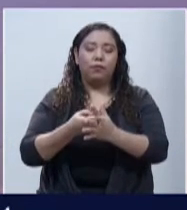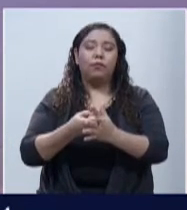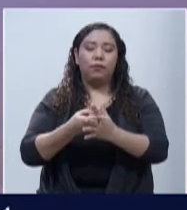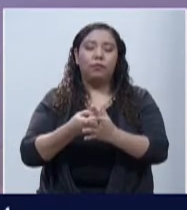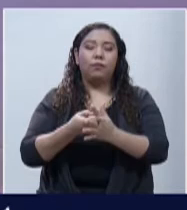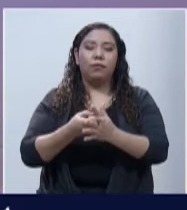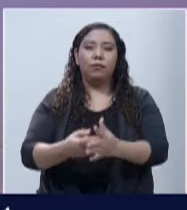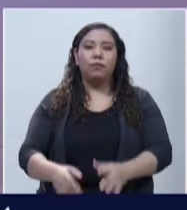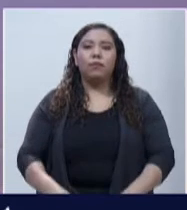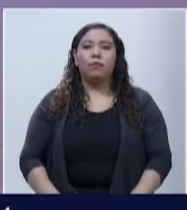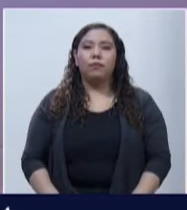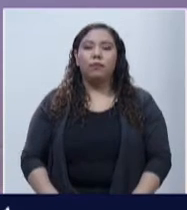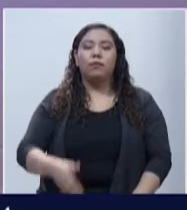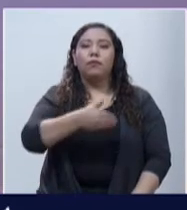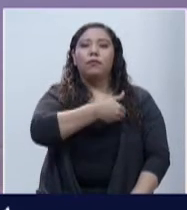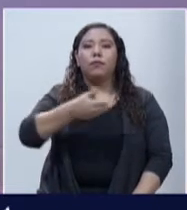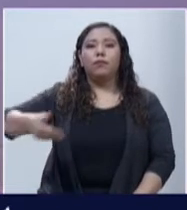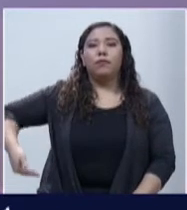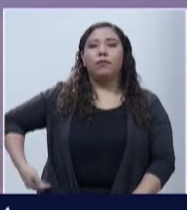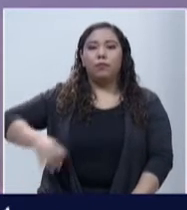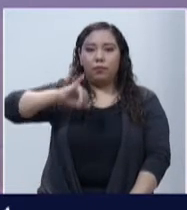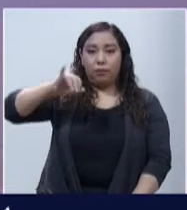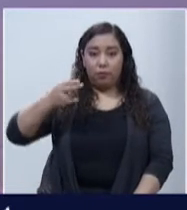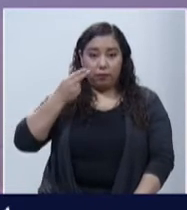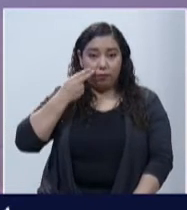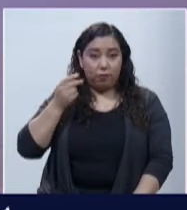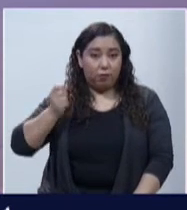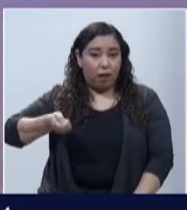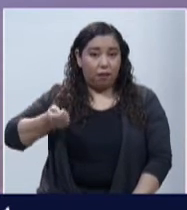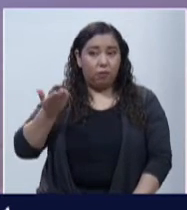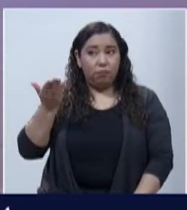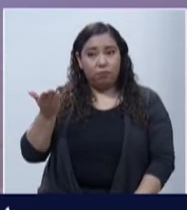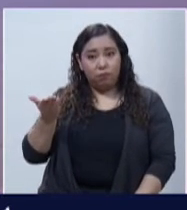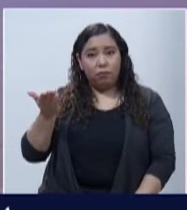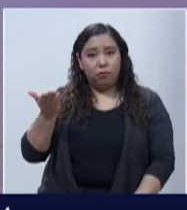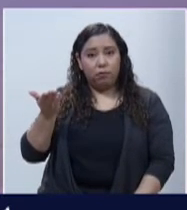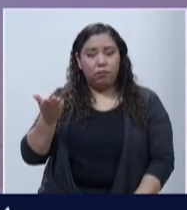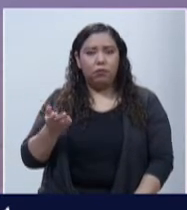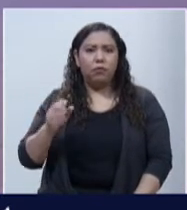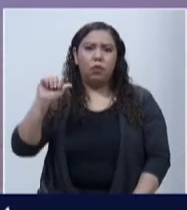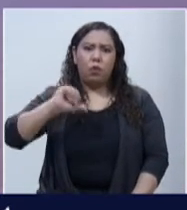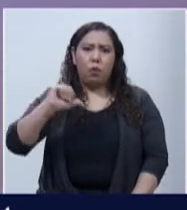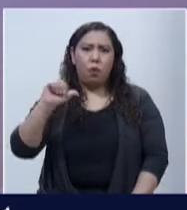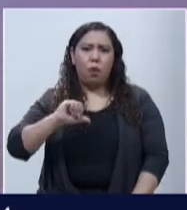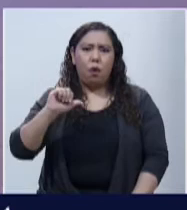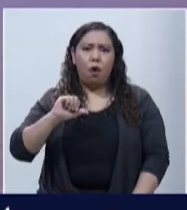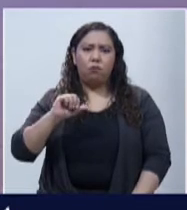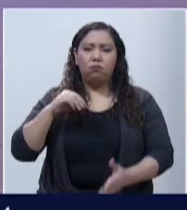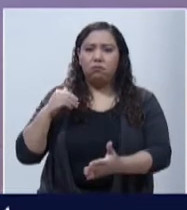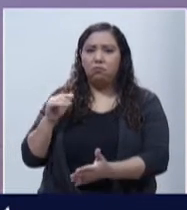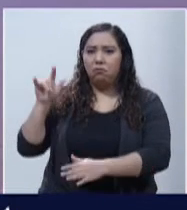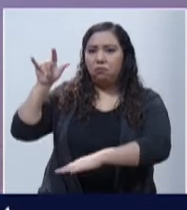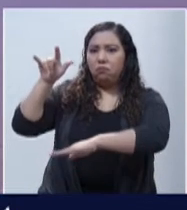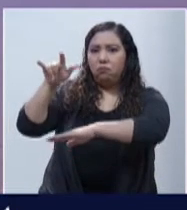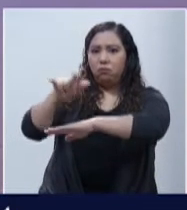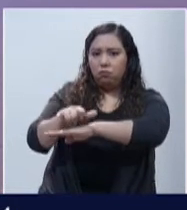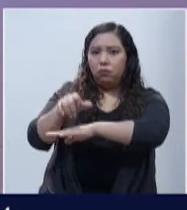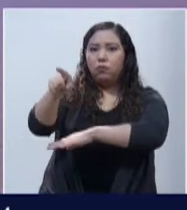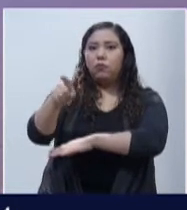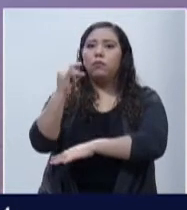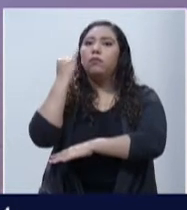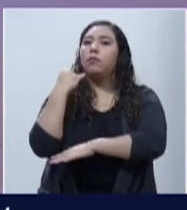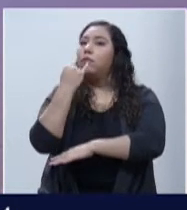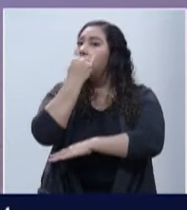conocer que el presidente de la republica de abogados juan orlando hernández llegó este día al estado de israel el mandatario hondureño